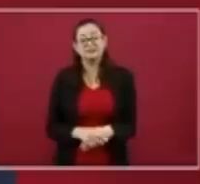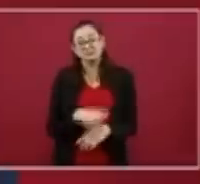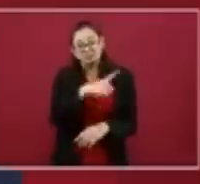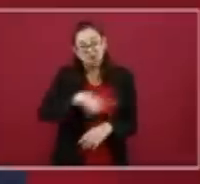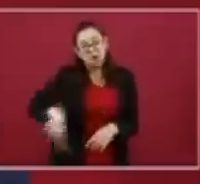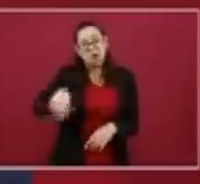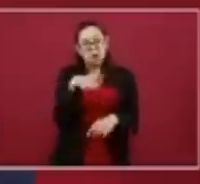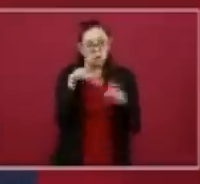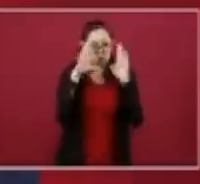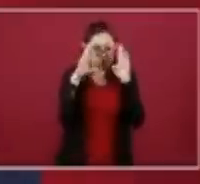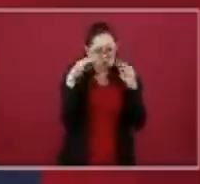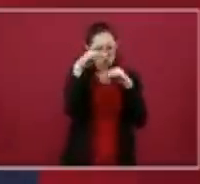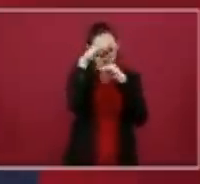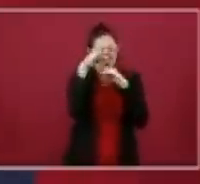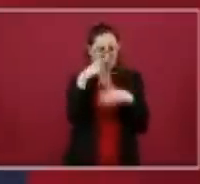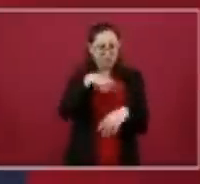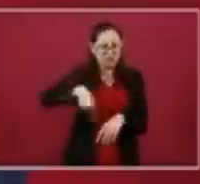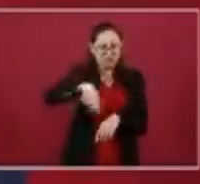suelen